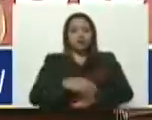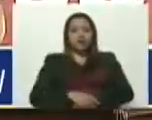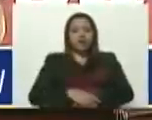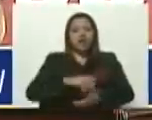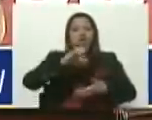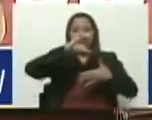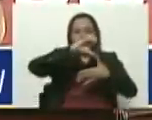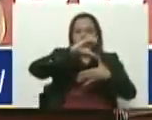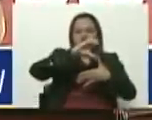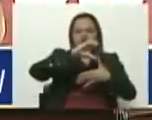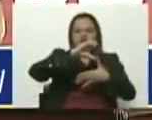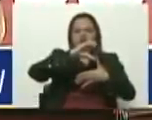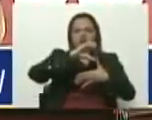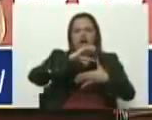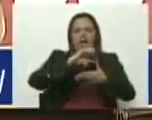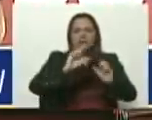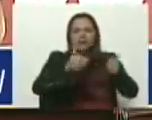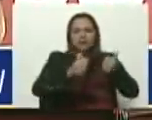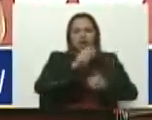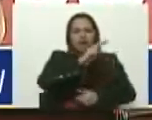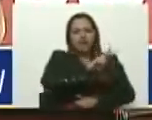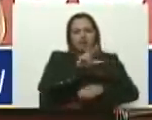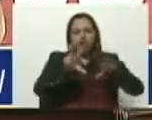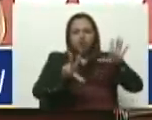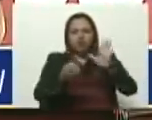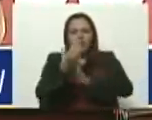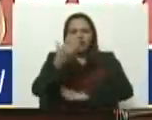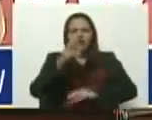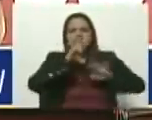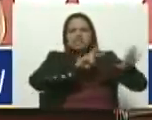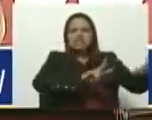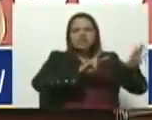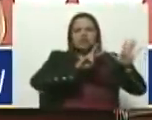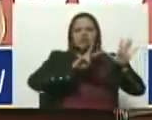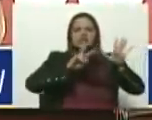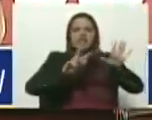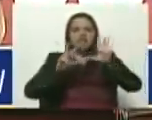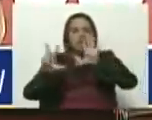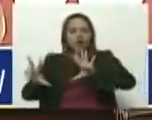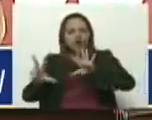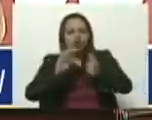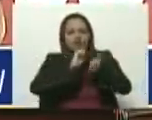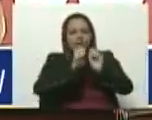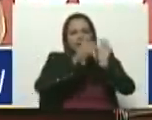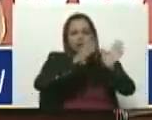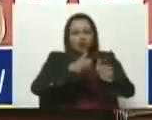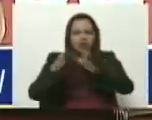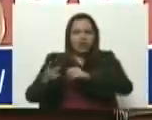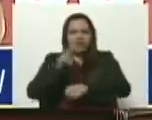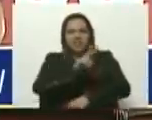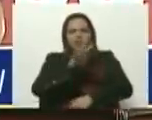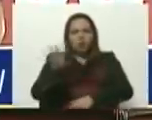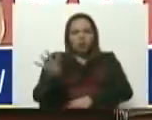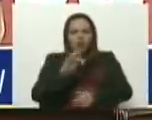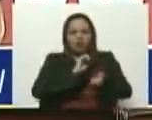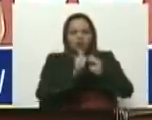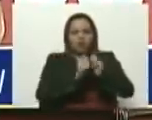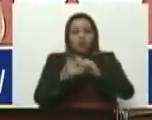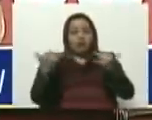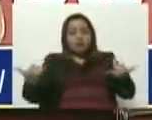de mayo 788 atletas en 24 deportes a esta hora hallamos 32